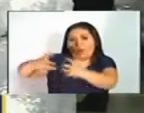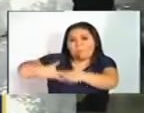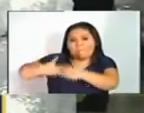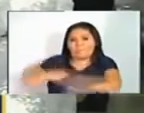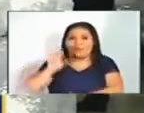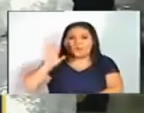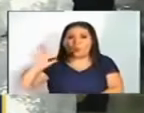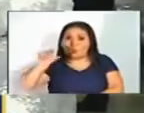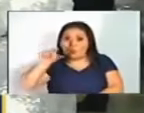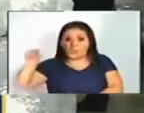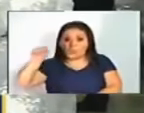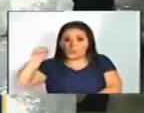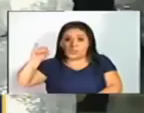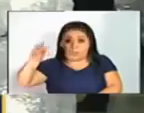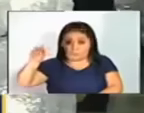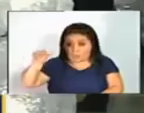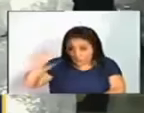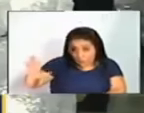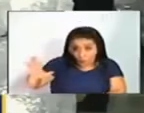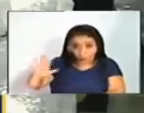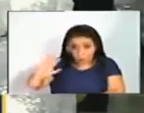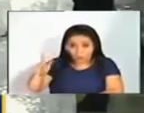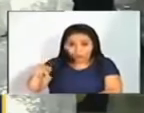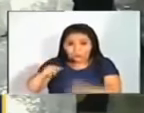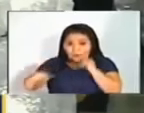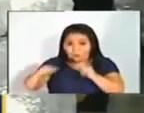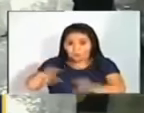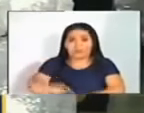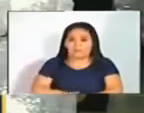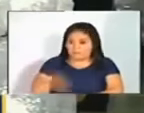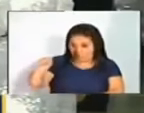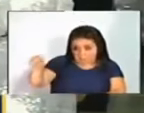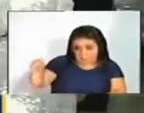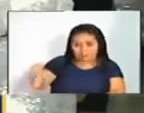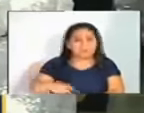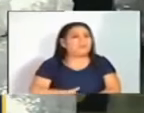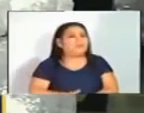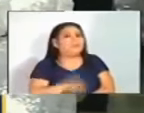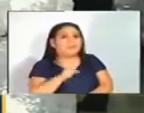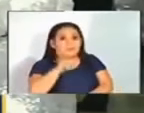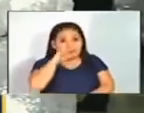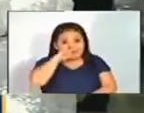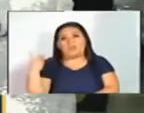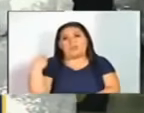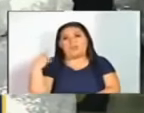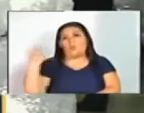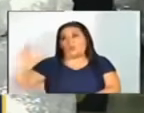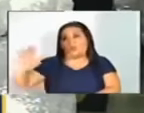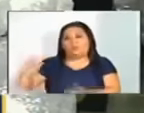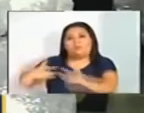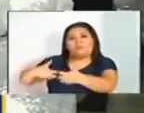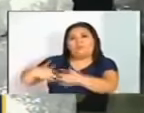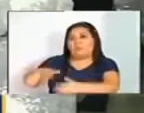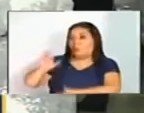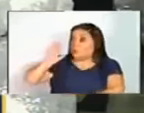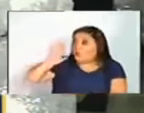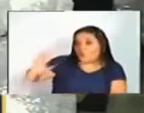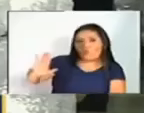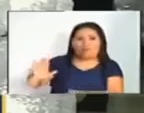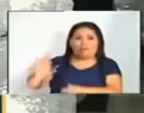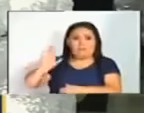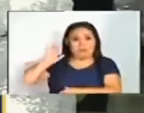Simán, ¿o no? ¿Sí o no? Sí. Ok. Simán, que fundó tu periódico. ¿Tu periódico?